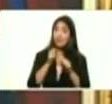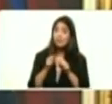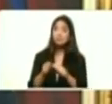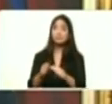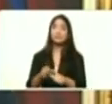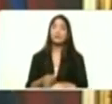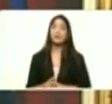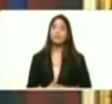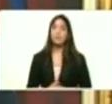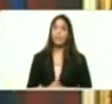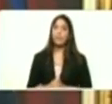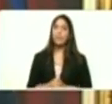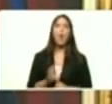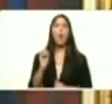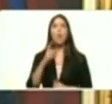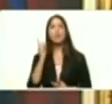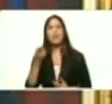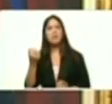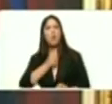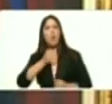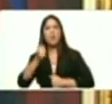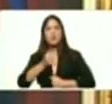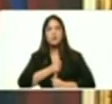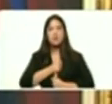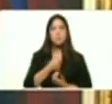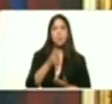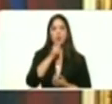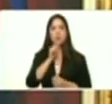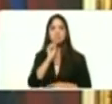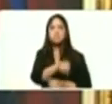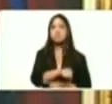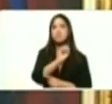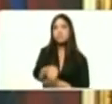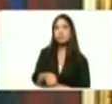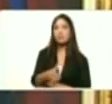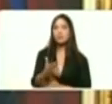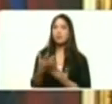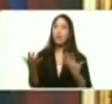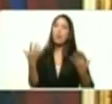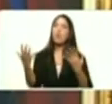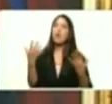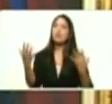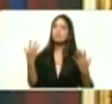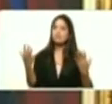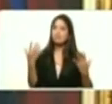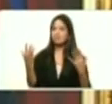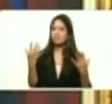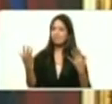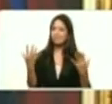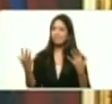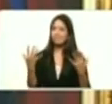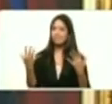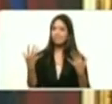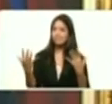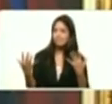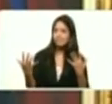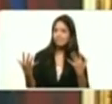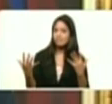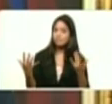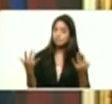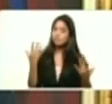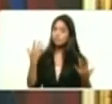debe prevalecer, el egoísmo, la mezquindad, el sálvese quien pueda, ¿cuál de los dos valores, debe prevalecer? El del